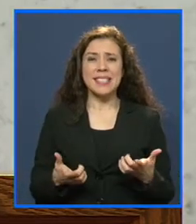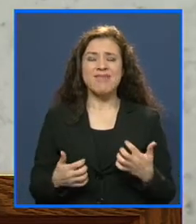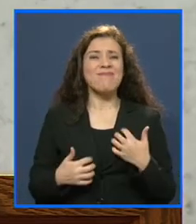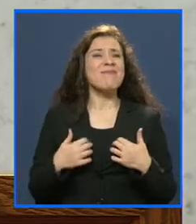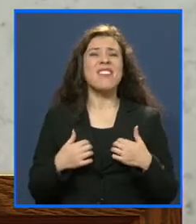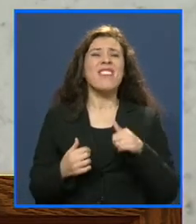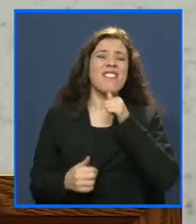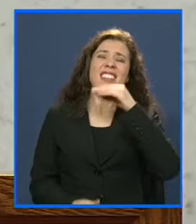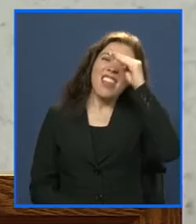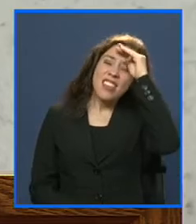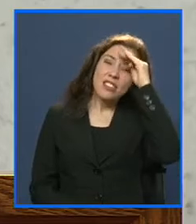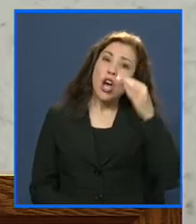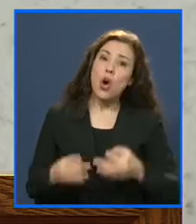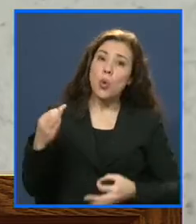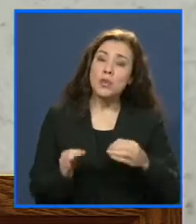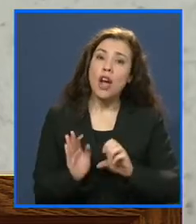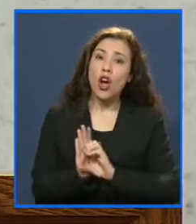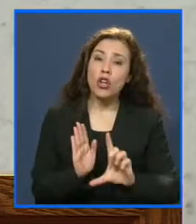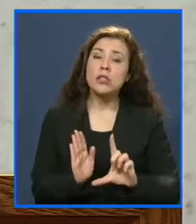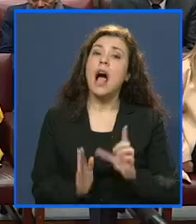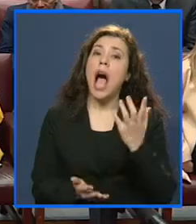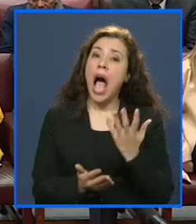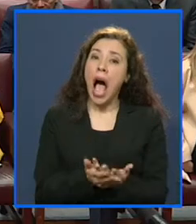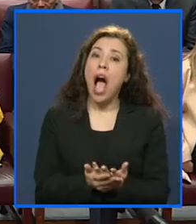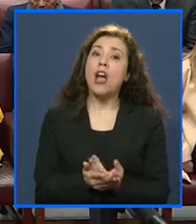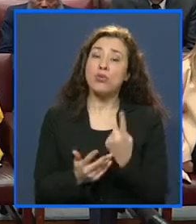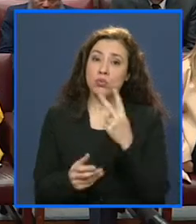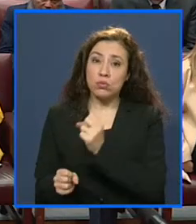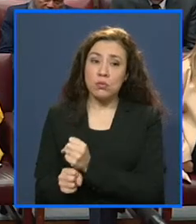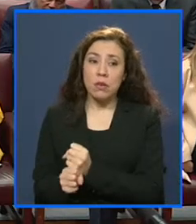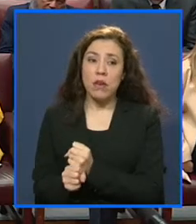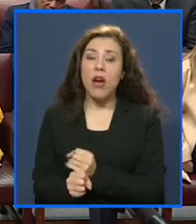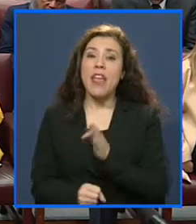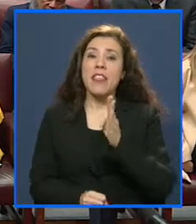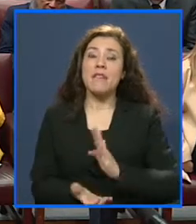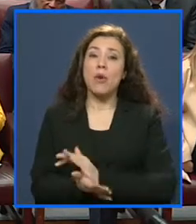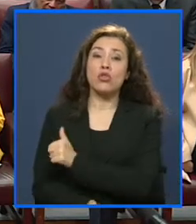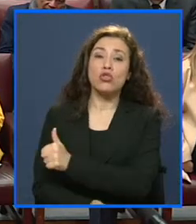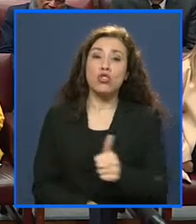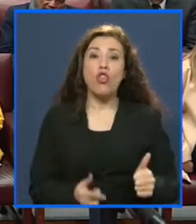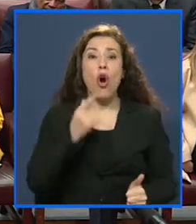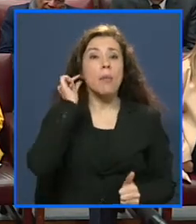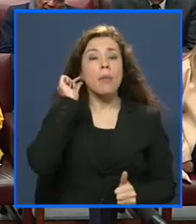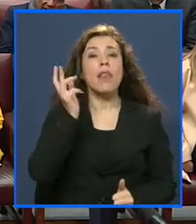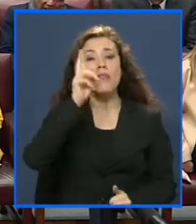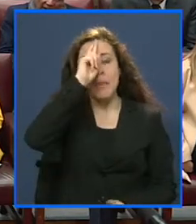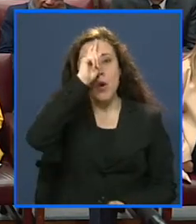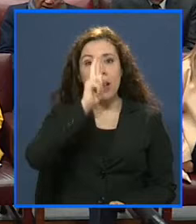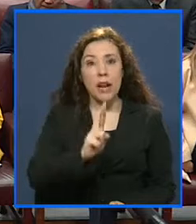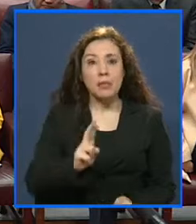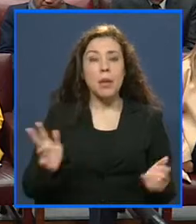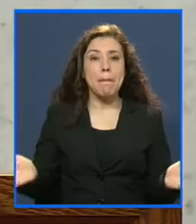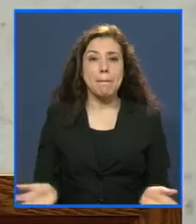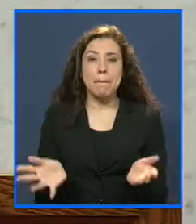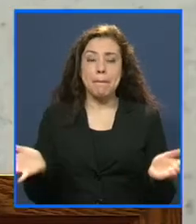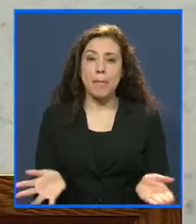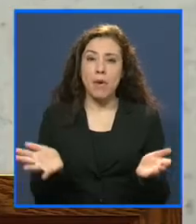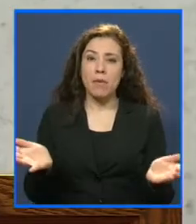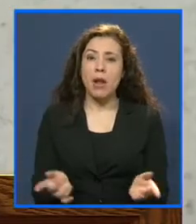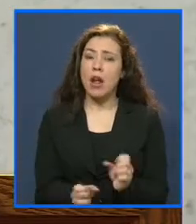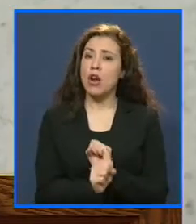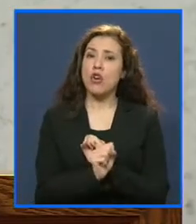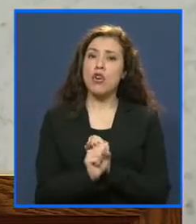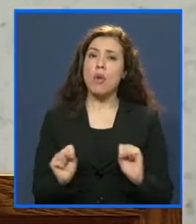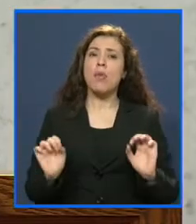la justicia constitucional tiene su campo de acción y es deber de todos y todas respetarla y promoverla pero no